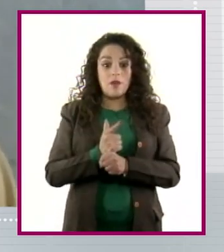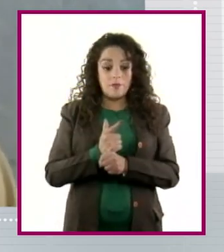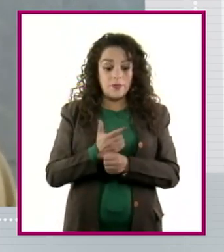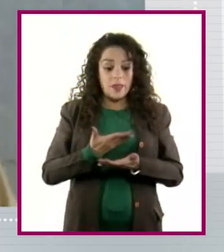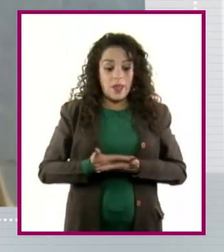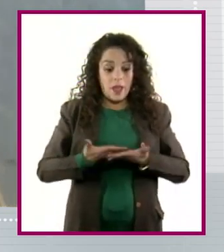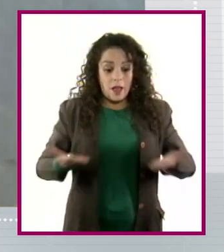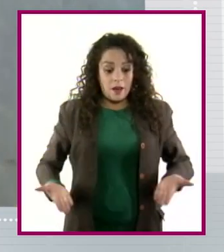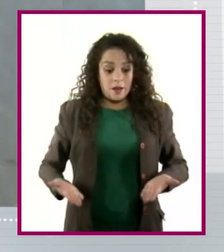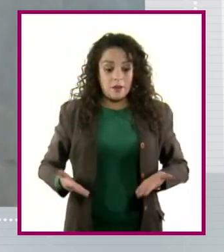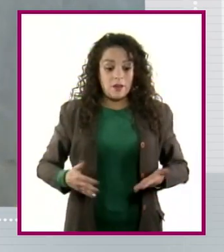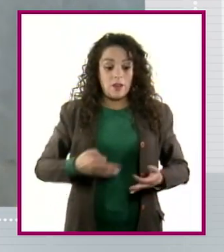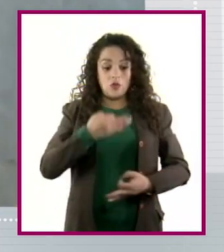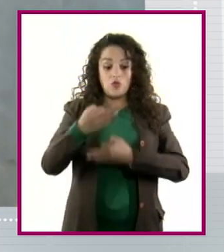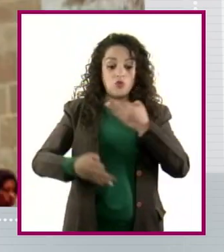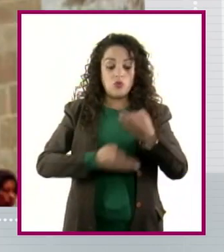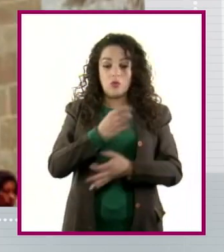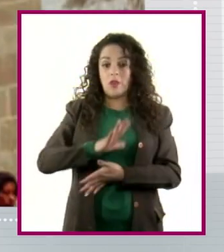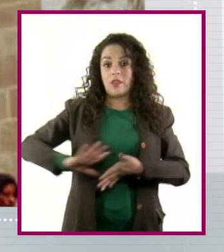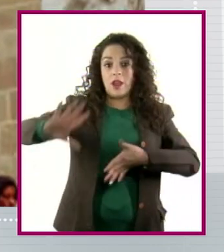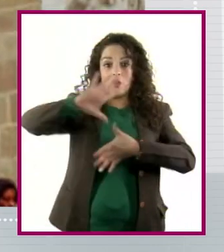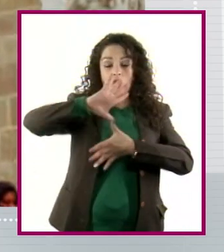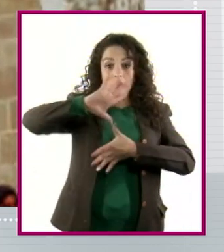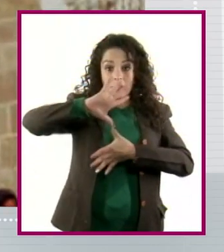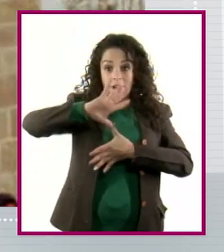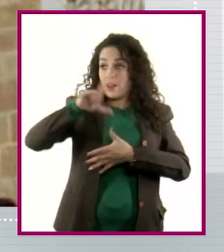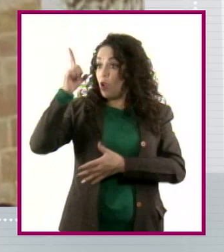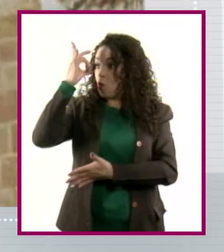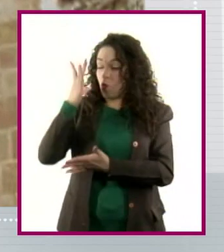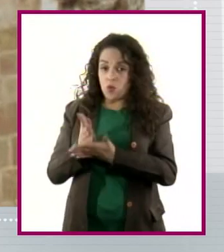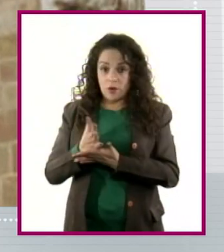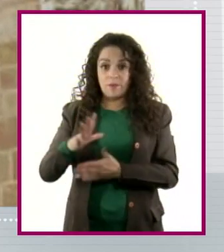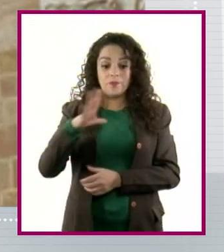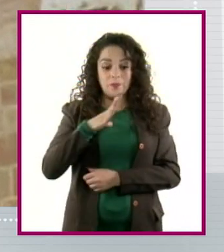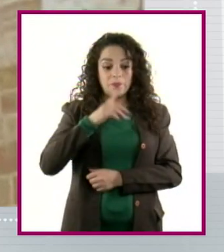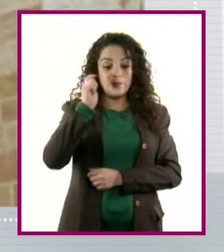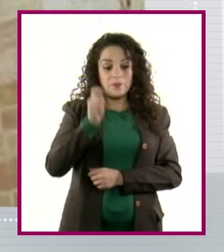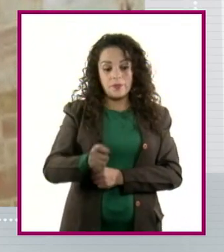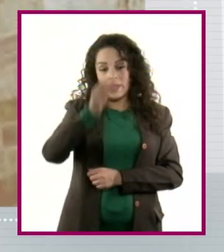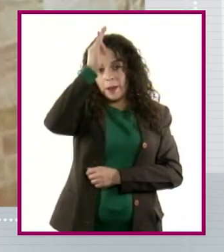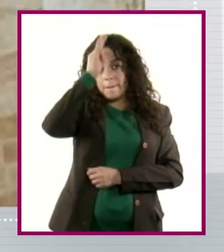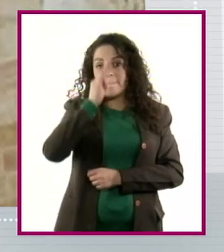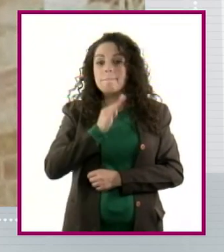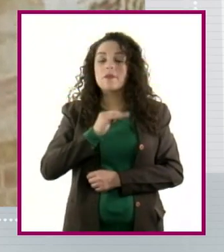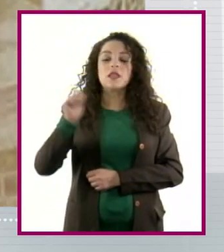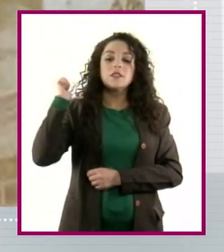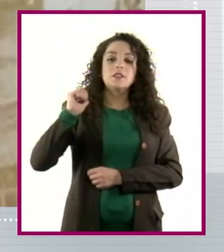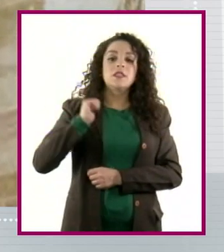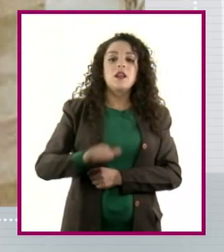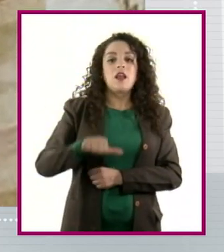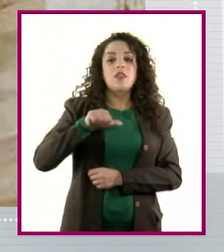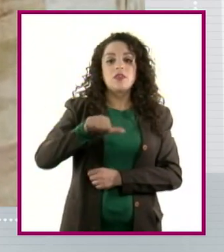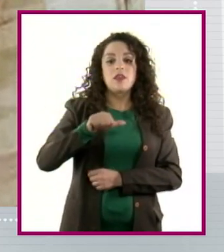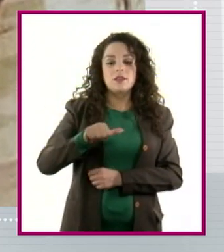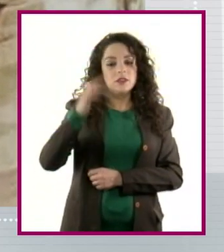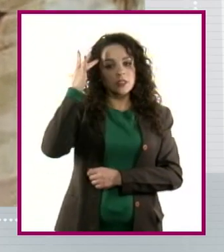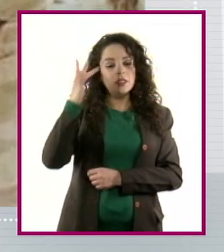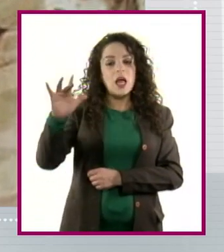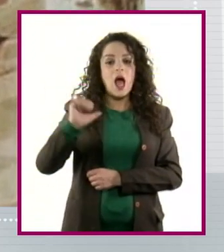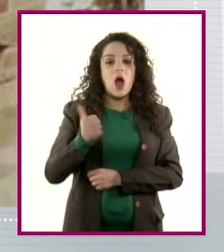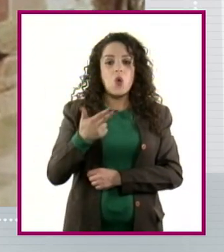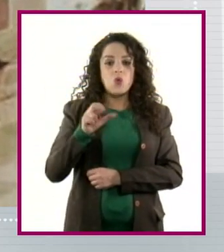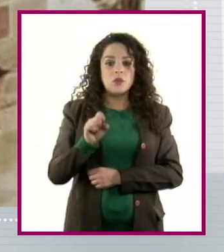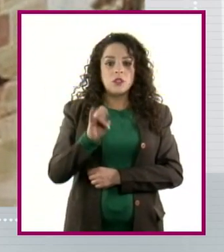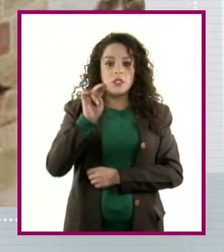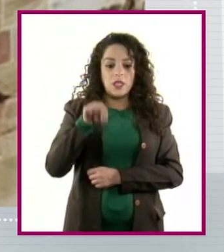actualidad en todo el continente americano. Pues también tiene un convento del siglo XVI de la Orden de San Agustín que tiene unos